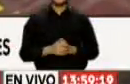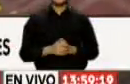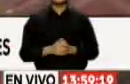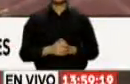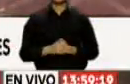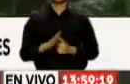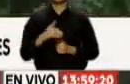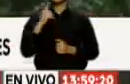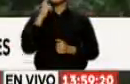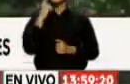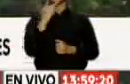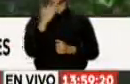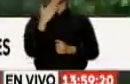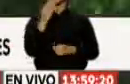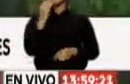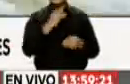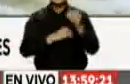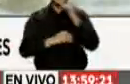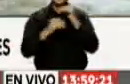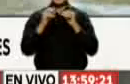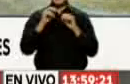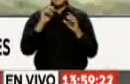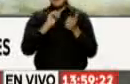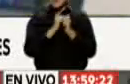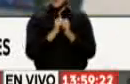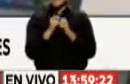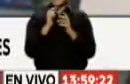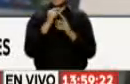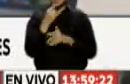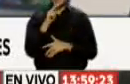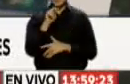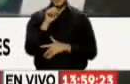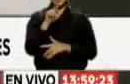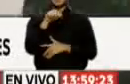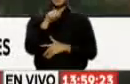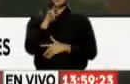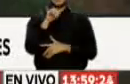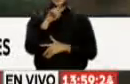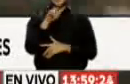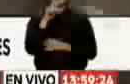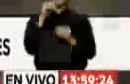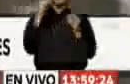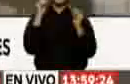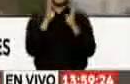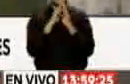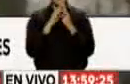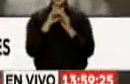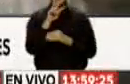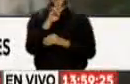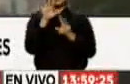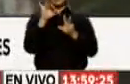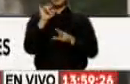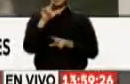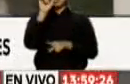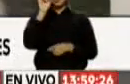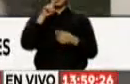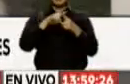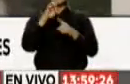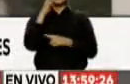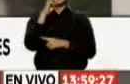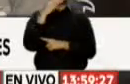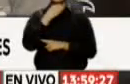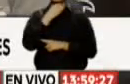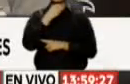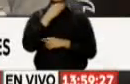Además del atractivo gastronómico y los deportes extremos, Gualaquiza tendrá también decenas de eventos entre el 28 de julio y el 16 de